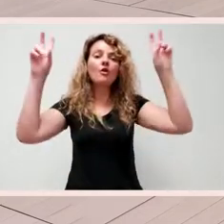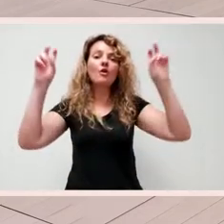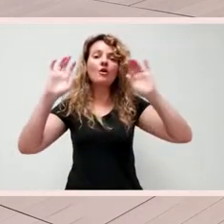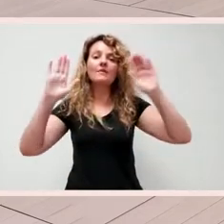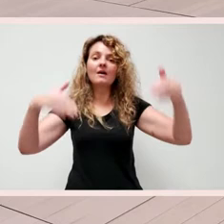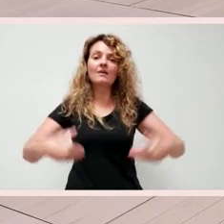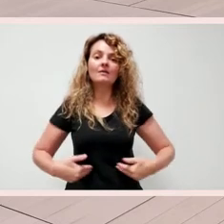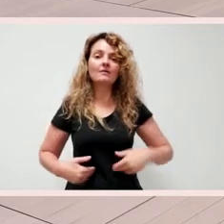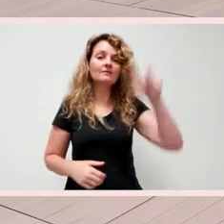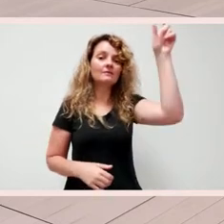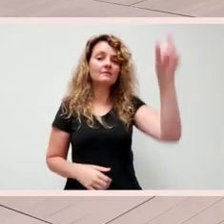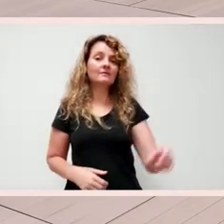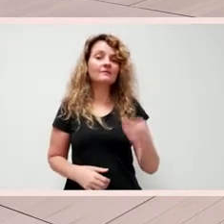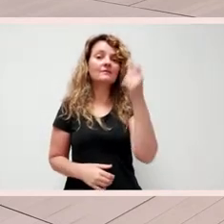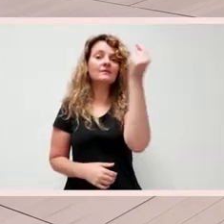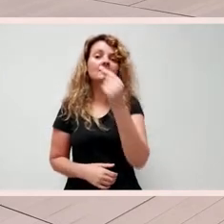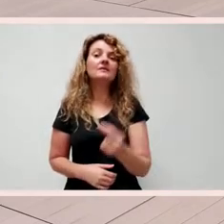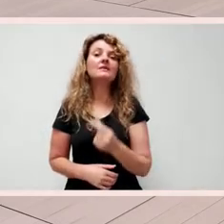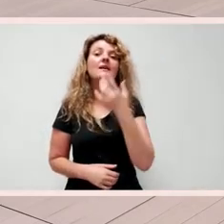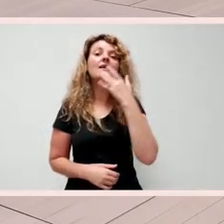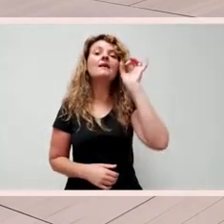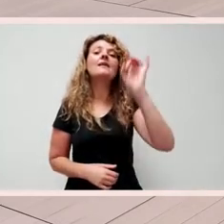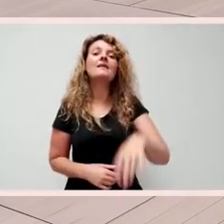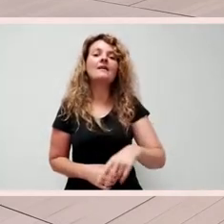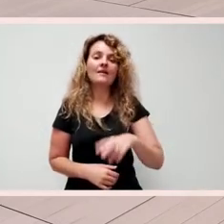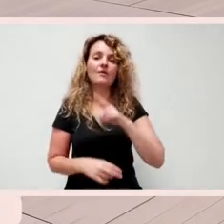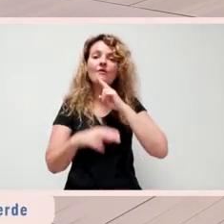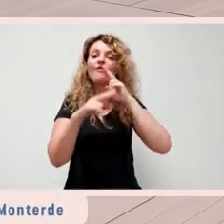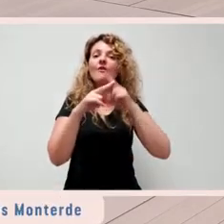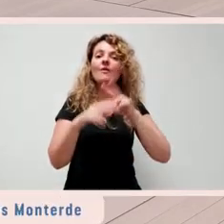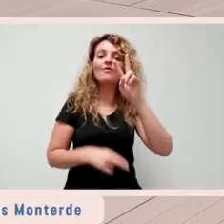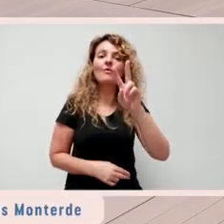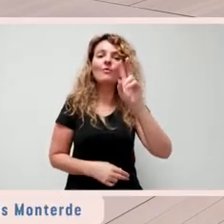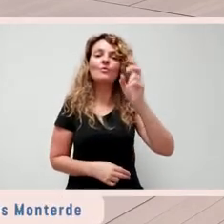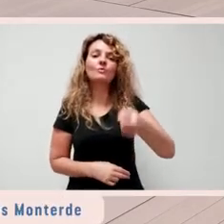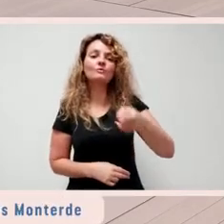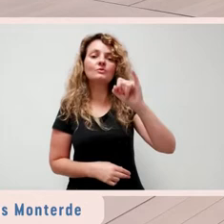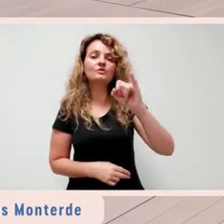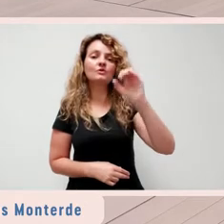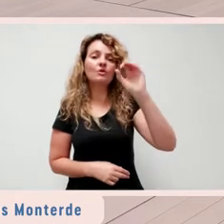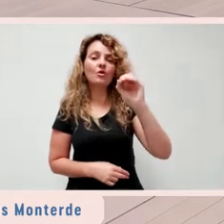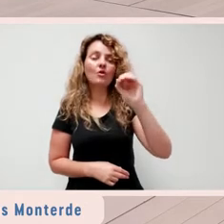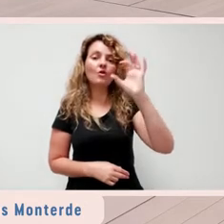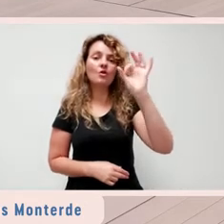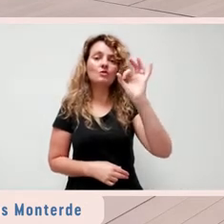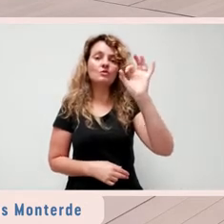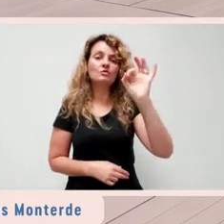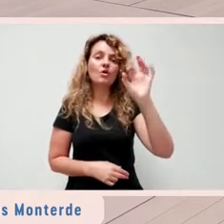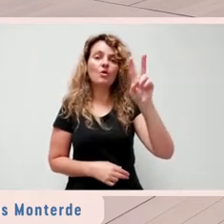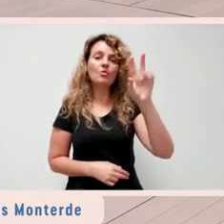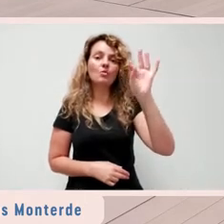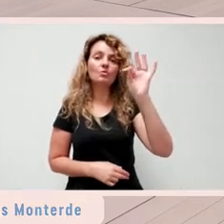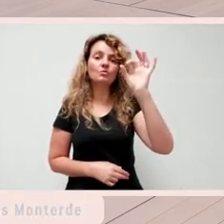unha escultura chamada Que Volva. O escultor que a diseñou chamábase Uxío Souto